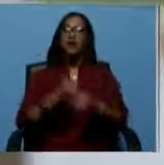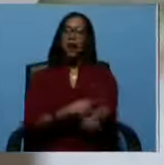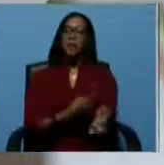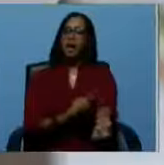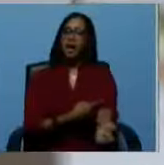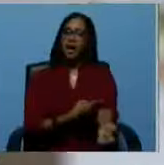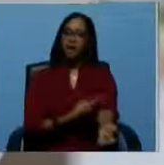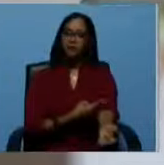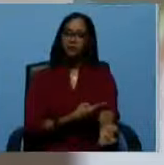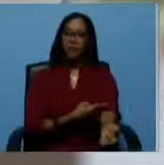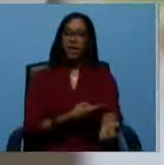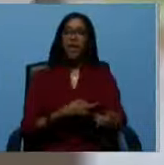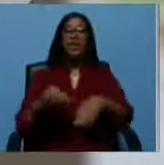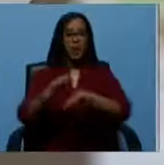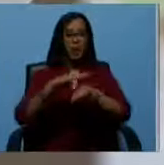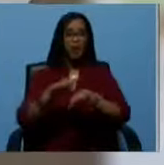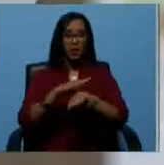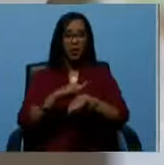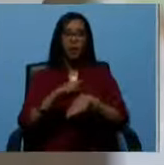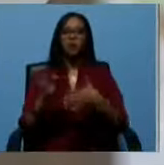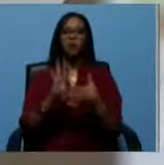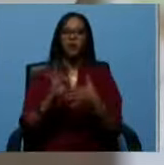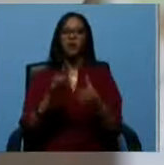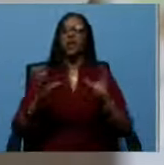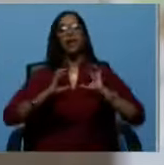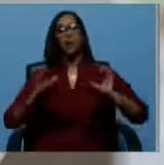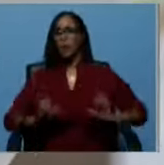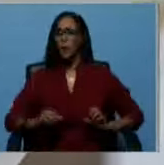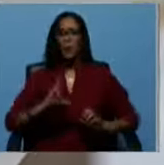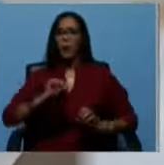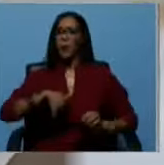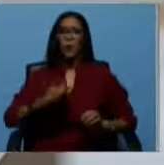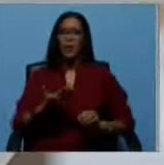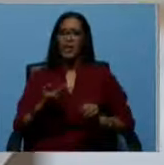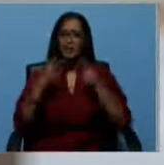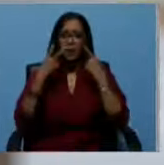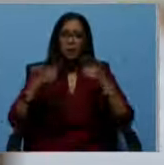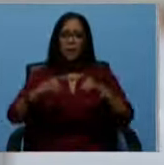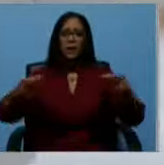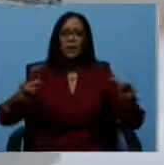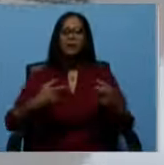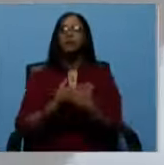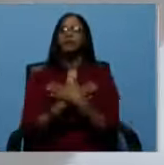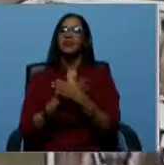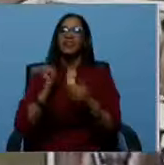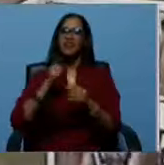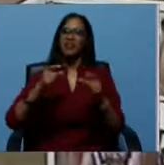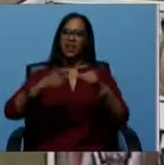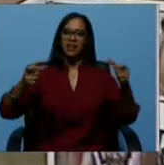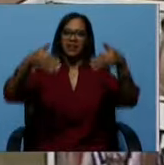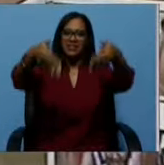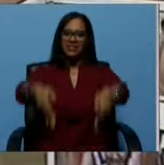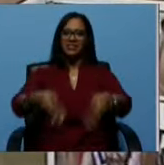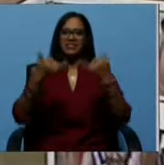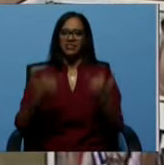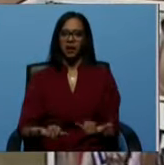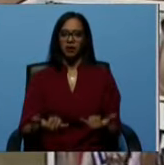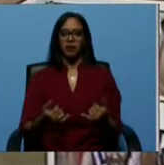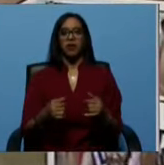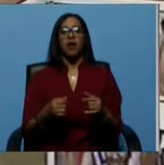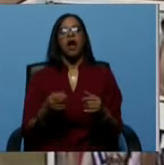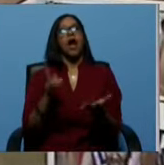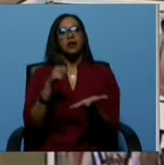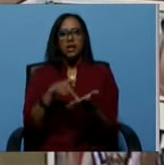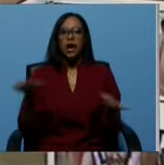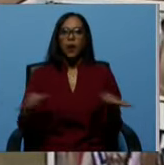Isabel en el ministerio por funcionario fue que el cuerpo no podía ser velado, sino que debía ser sepultado de inmediato. Al llegar a